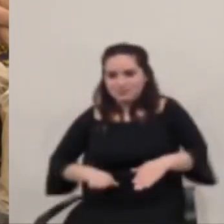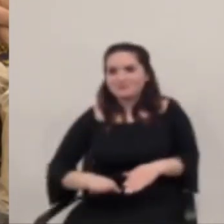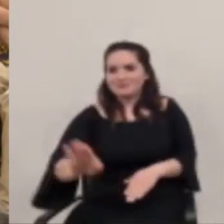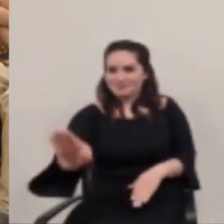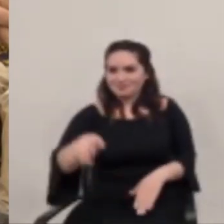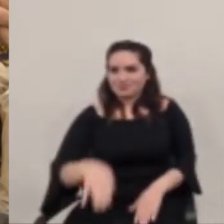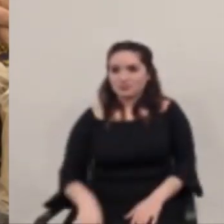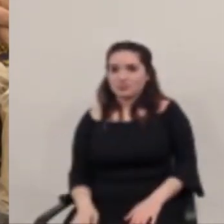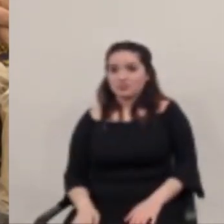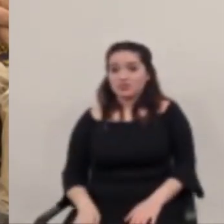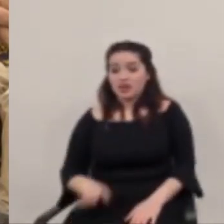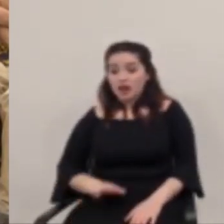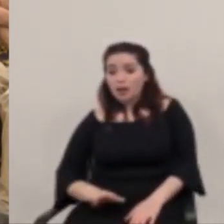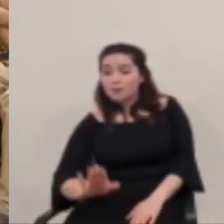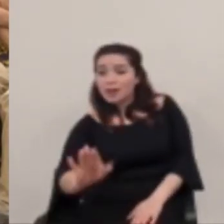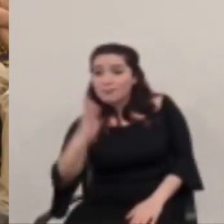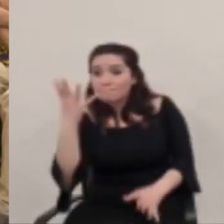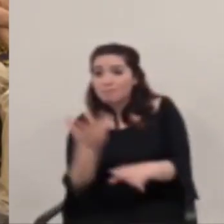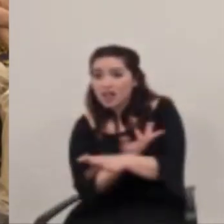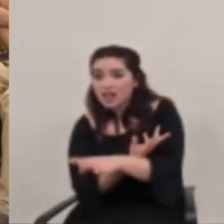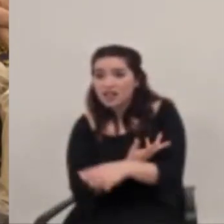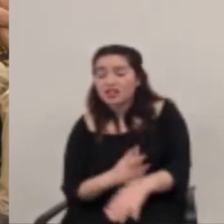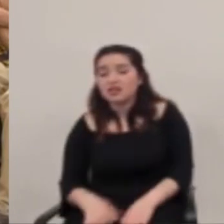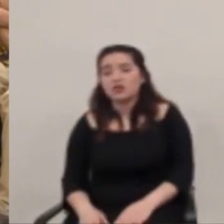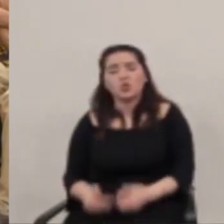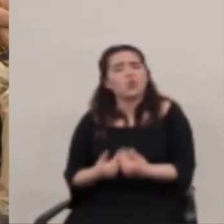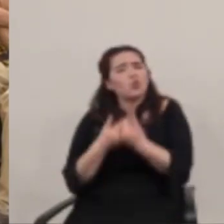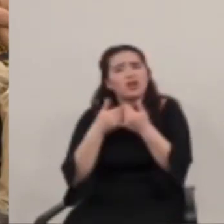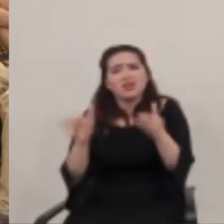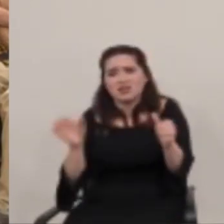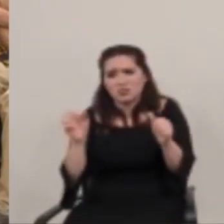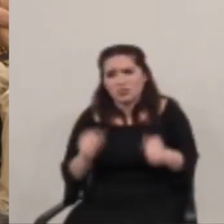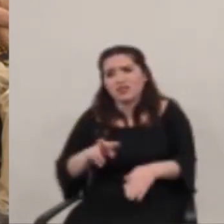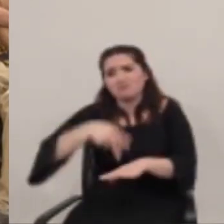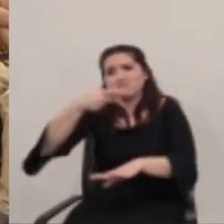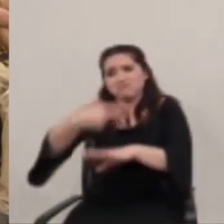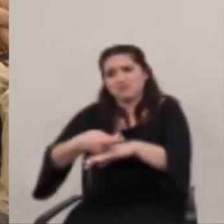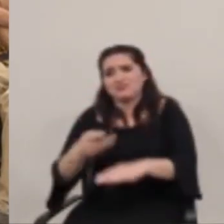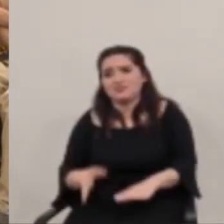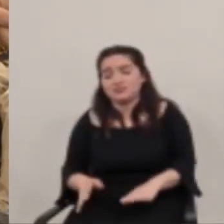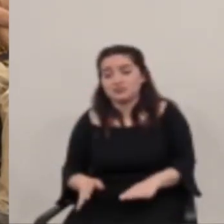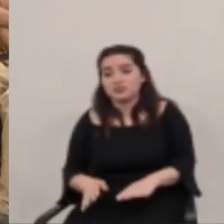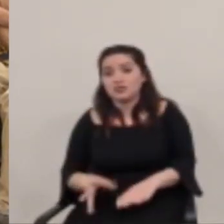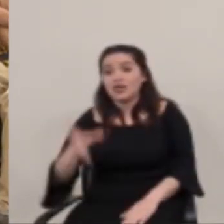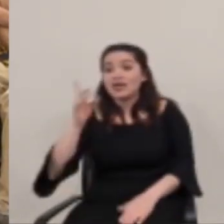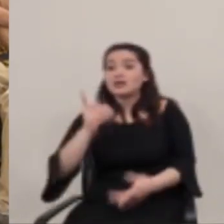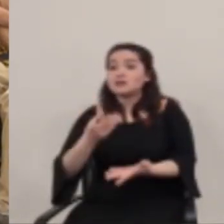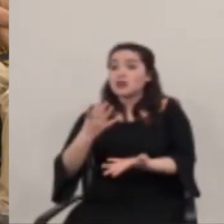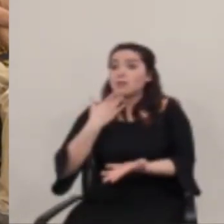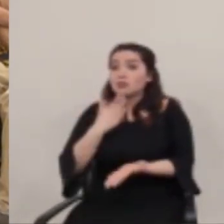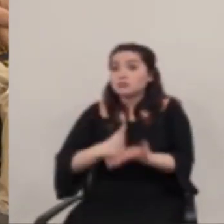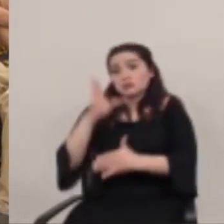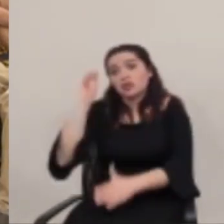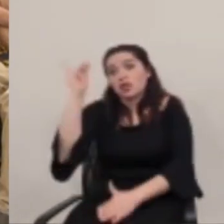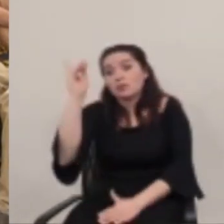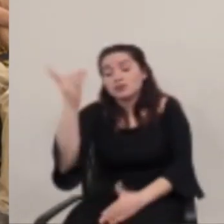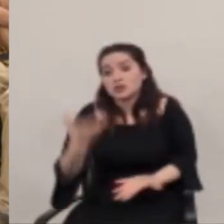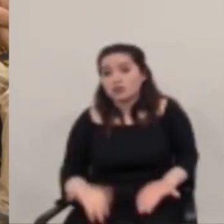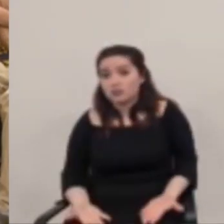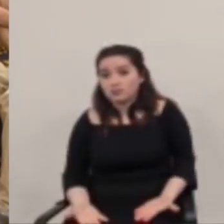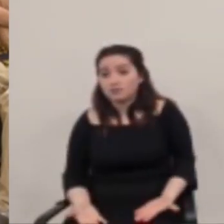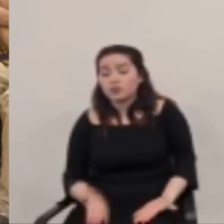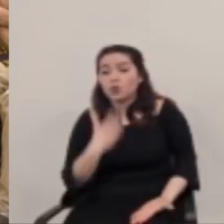esa rampa hubiera estado mal ejecutada, cualquiera se puede caer y quedar en situación de discapacidad. Entonces, cuando hablamos